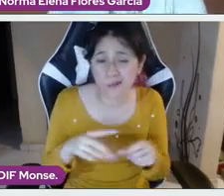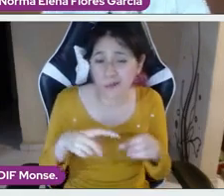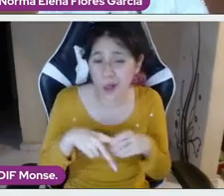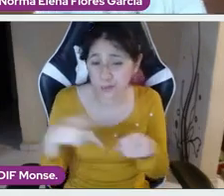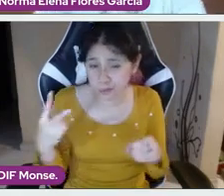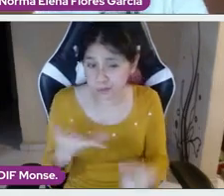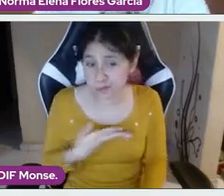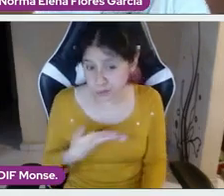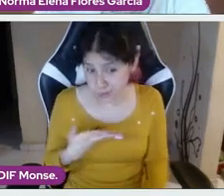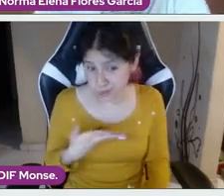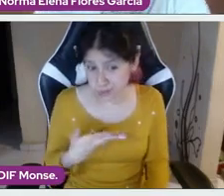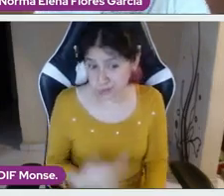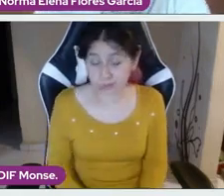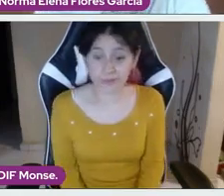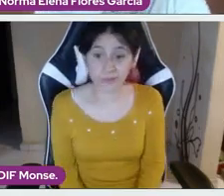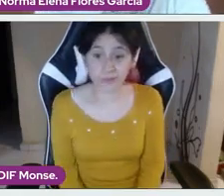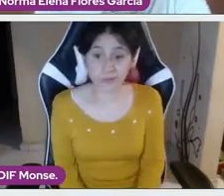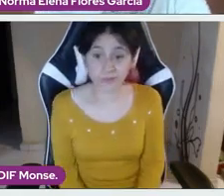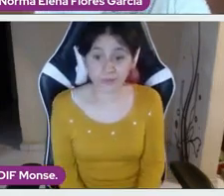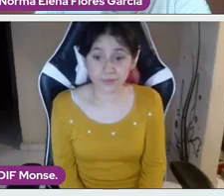binarias.